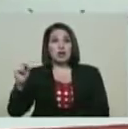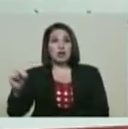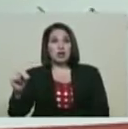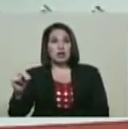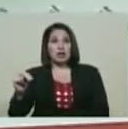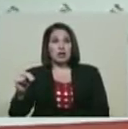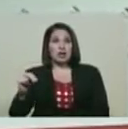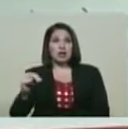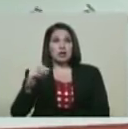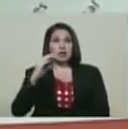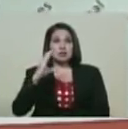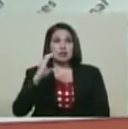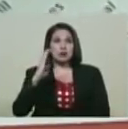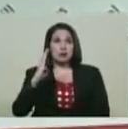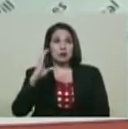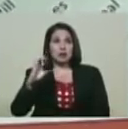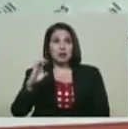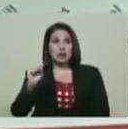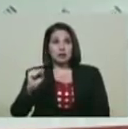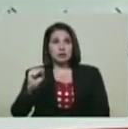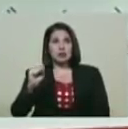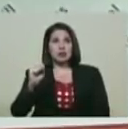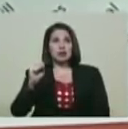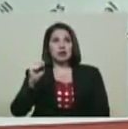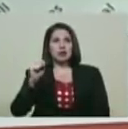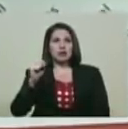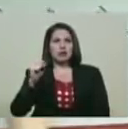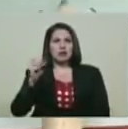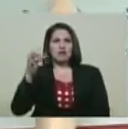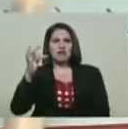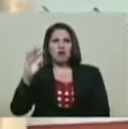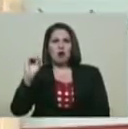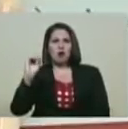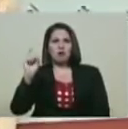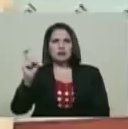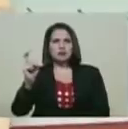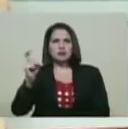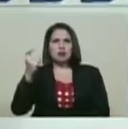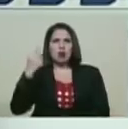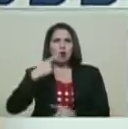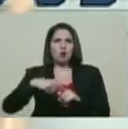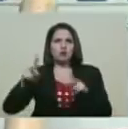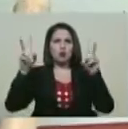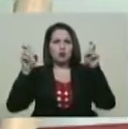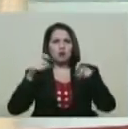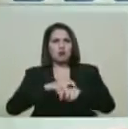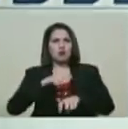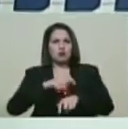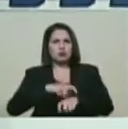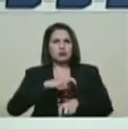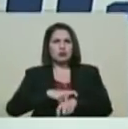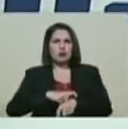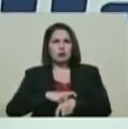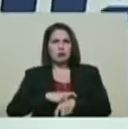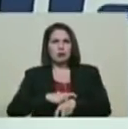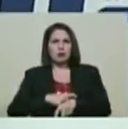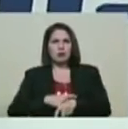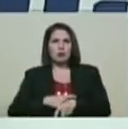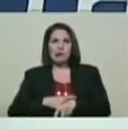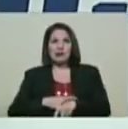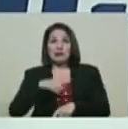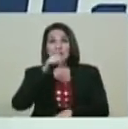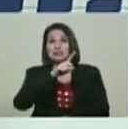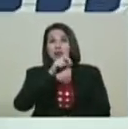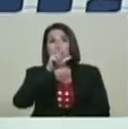la CBS, Fox News, New York Times, no se quedan atrás. New York Times